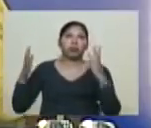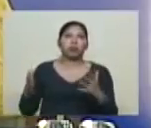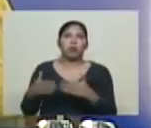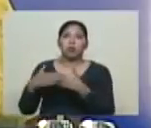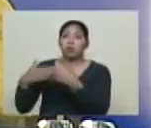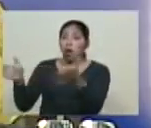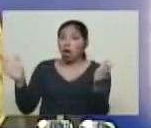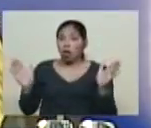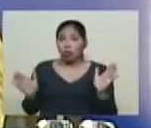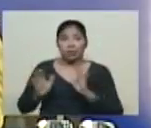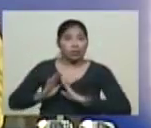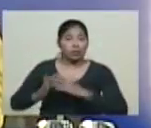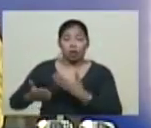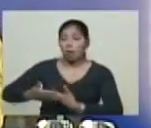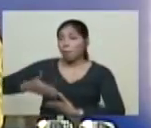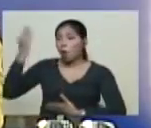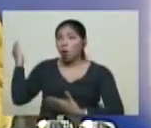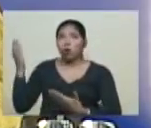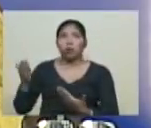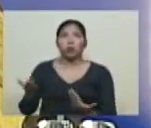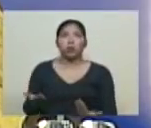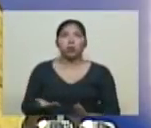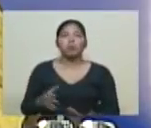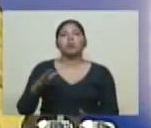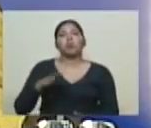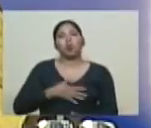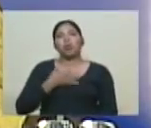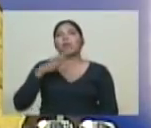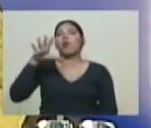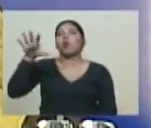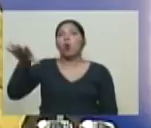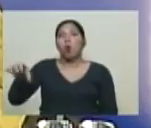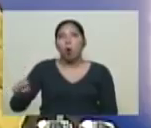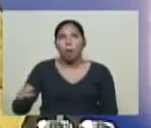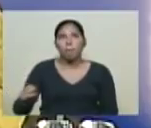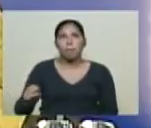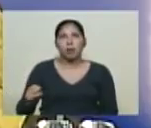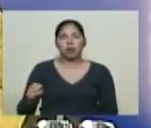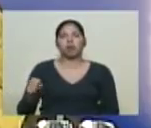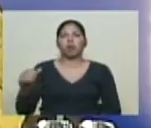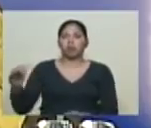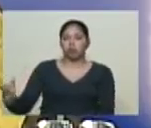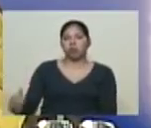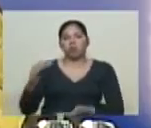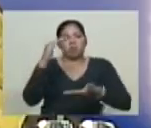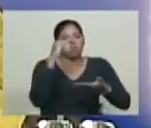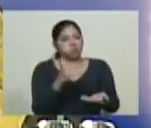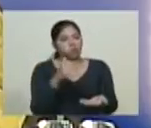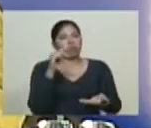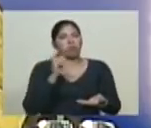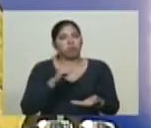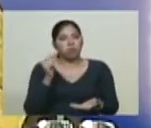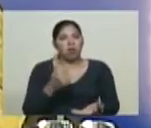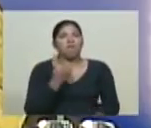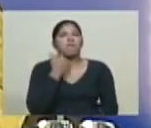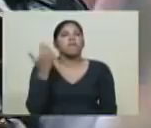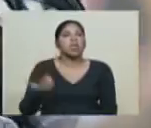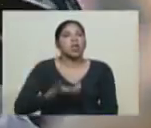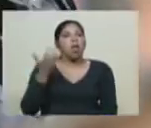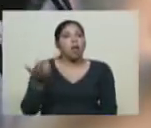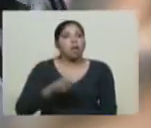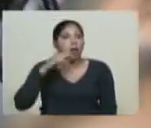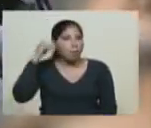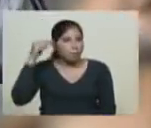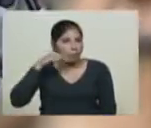logramos desbloquearnos y comprar las medicinas, y hay suficientes medicinas contra la malaria en el país para lanzar